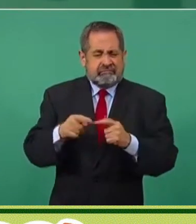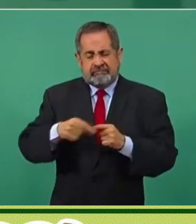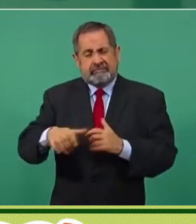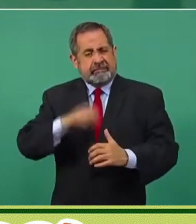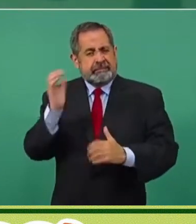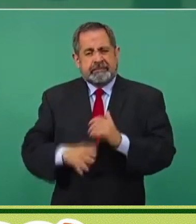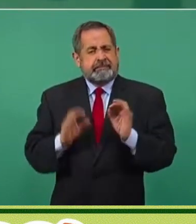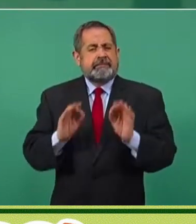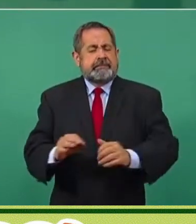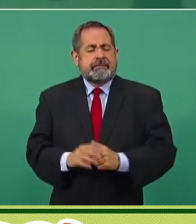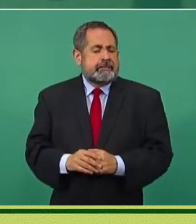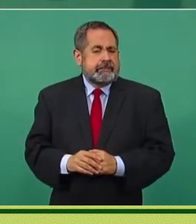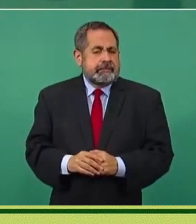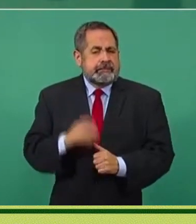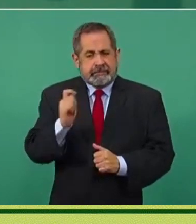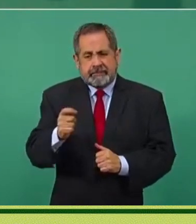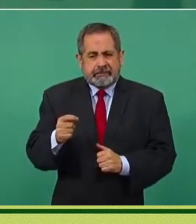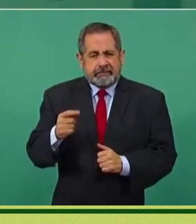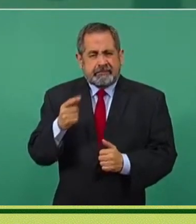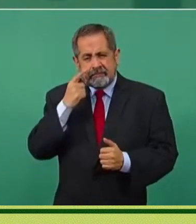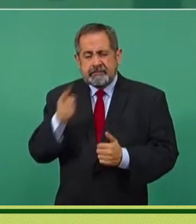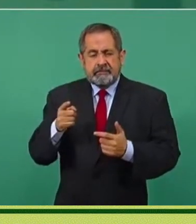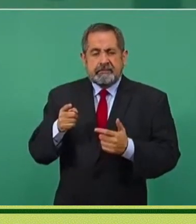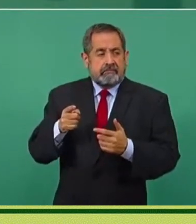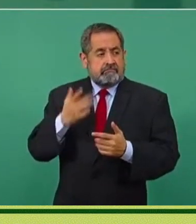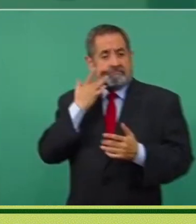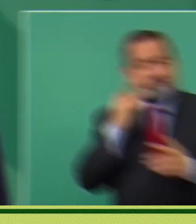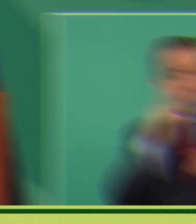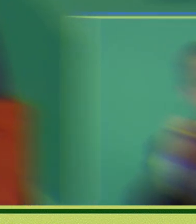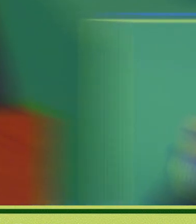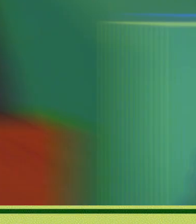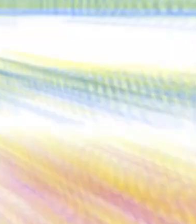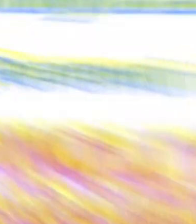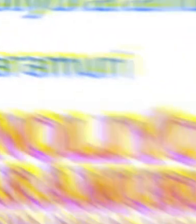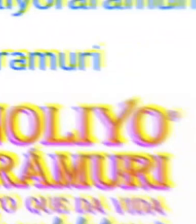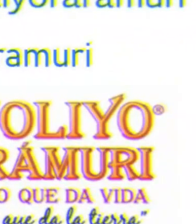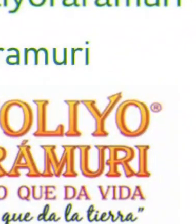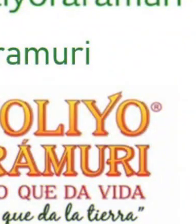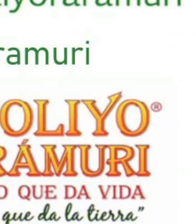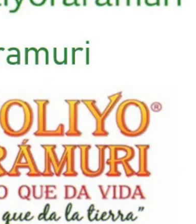terminando los lujos en el gobierno